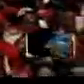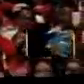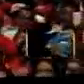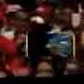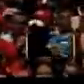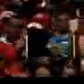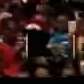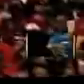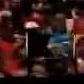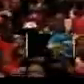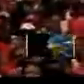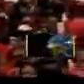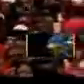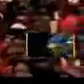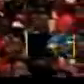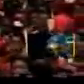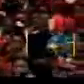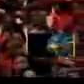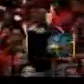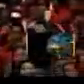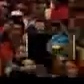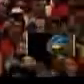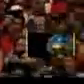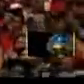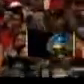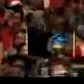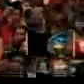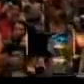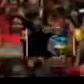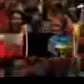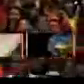26, 4 días y un lindo,